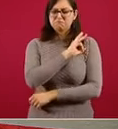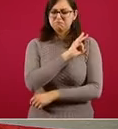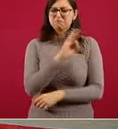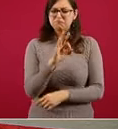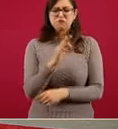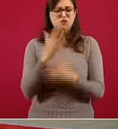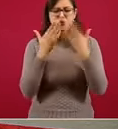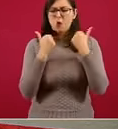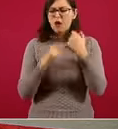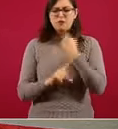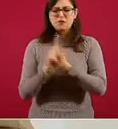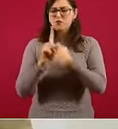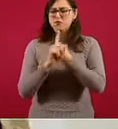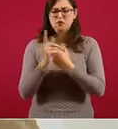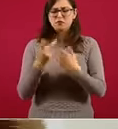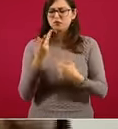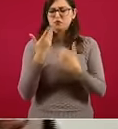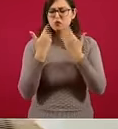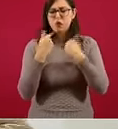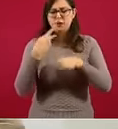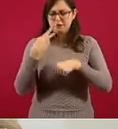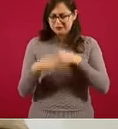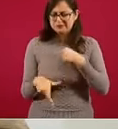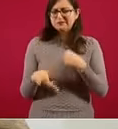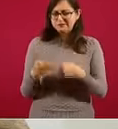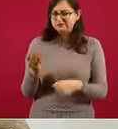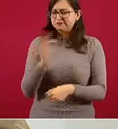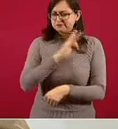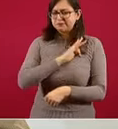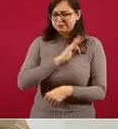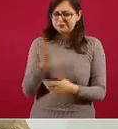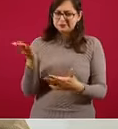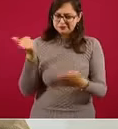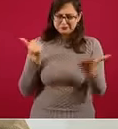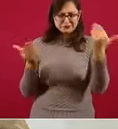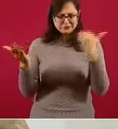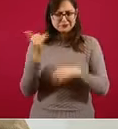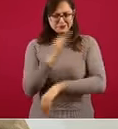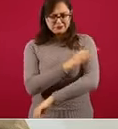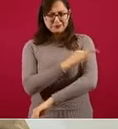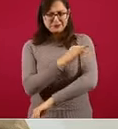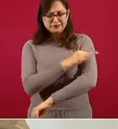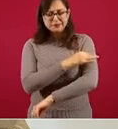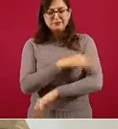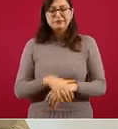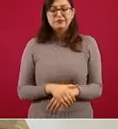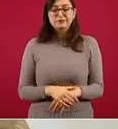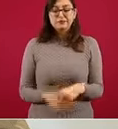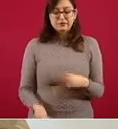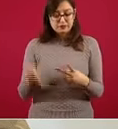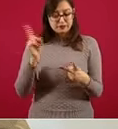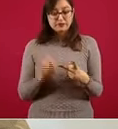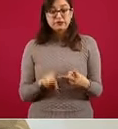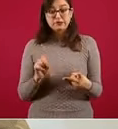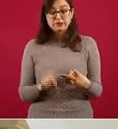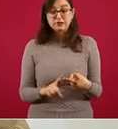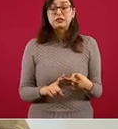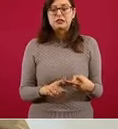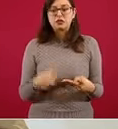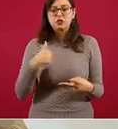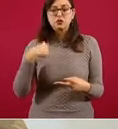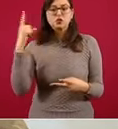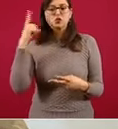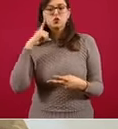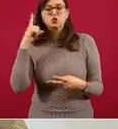estas situaciones, y por eso están incluidos en la invitación para la vacunación universal. Y el segundo punto, sí, me enteré del